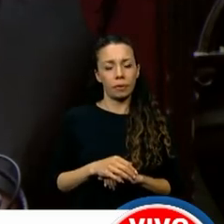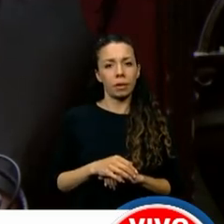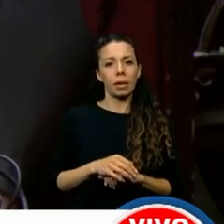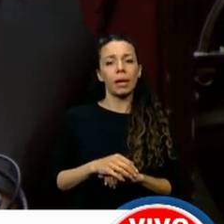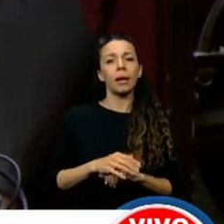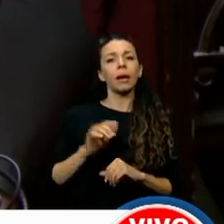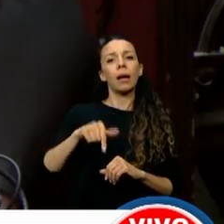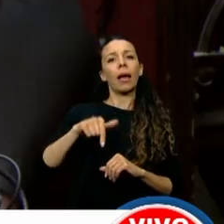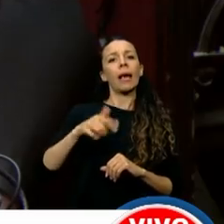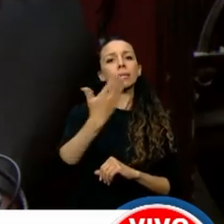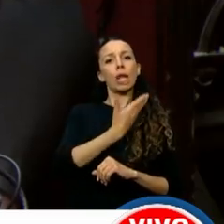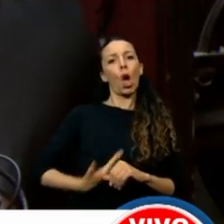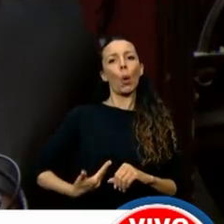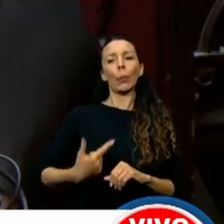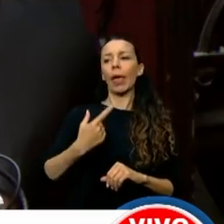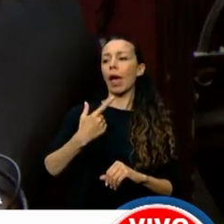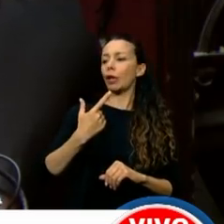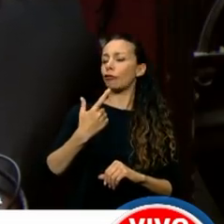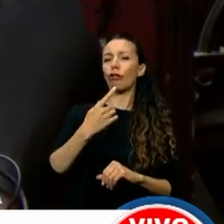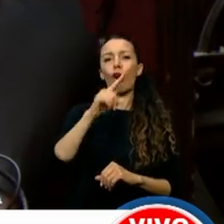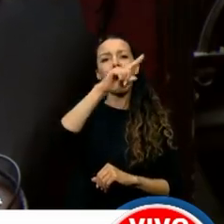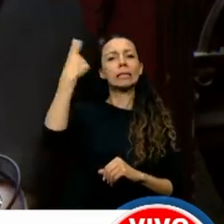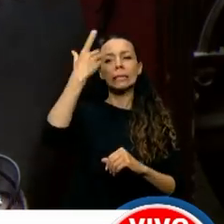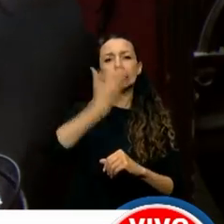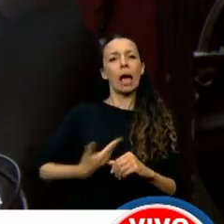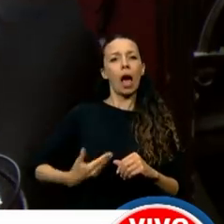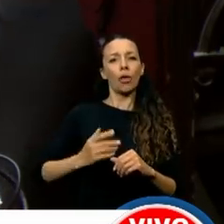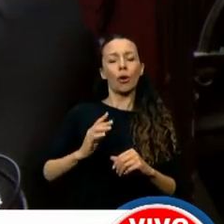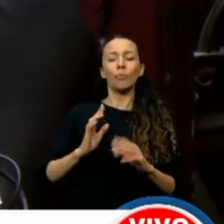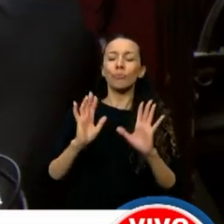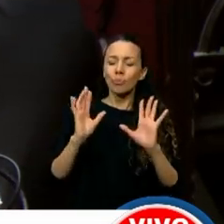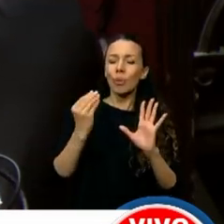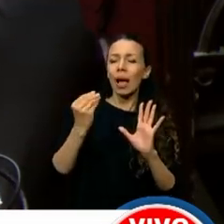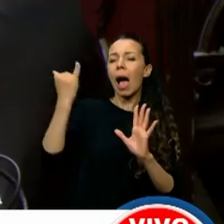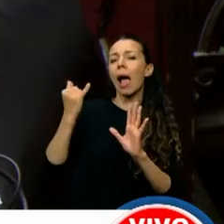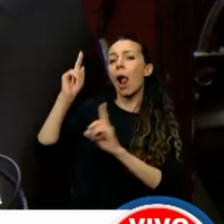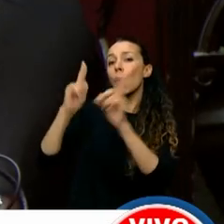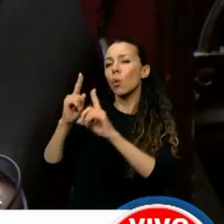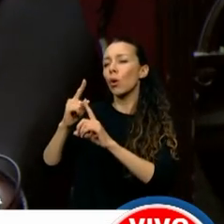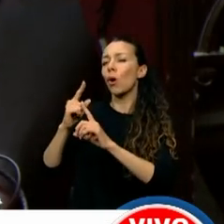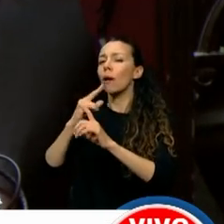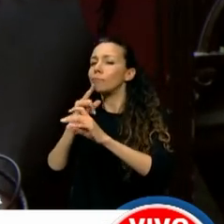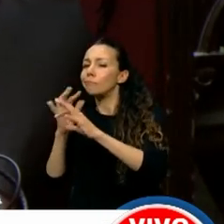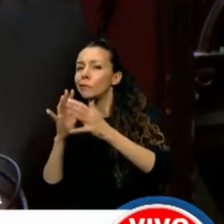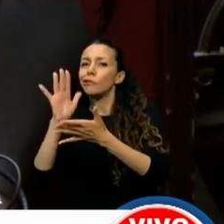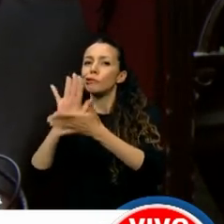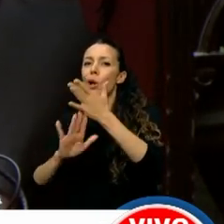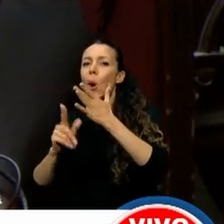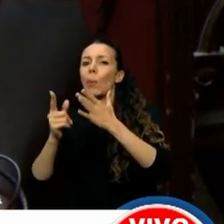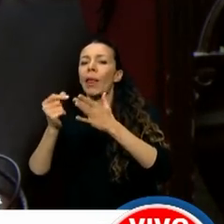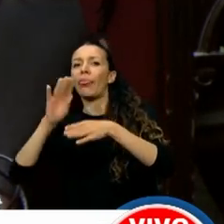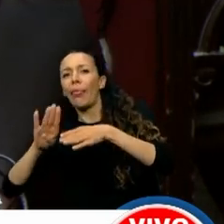gobierno el estado porque acá hay un tema digamos está la mitología de los déficits pero también